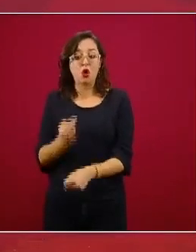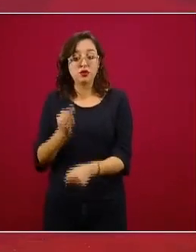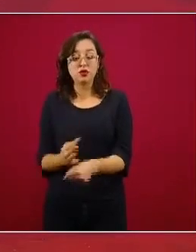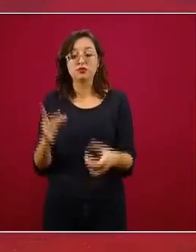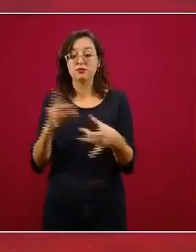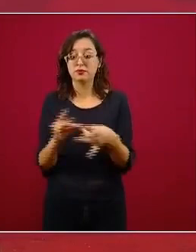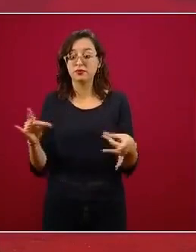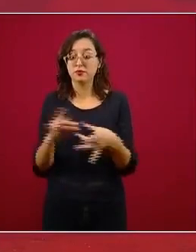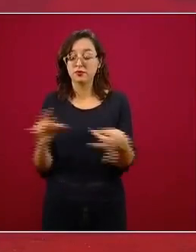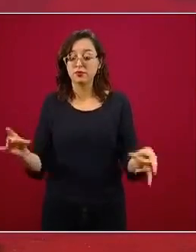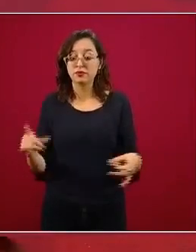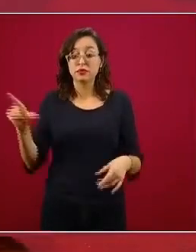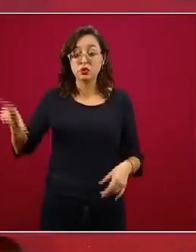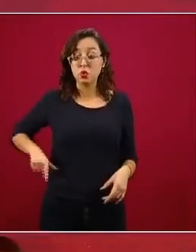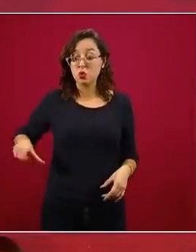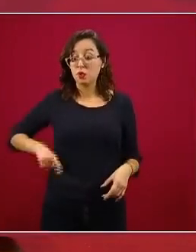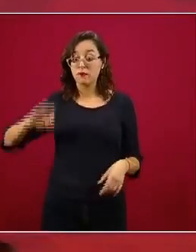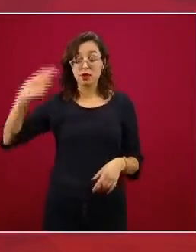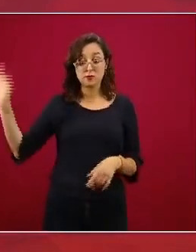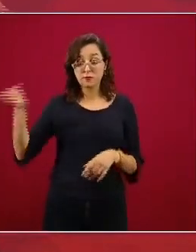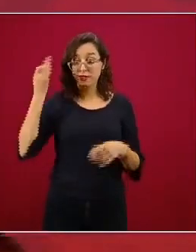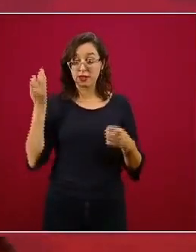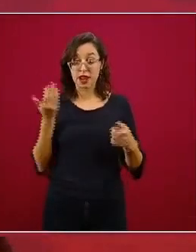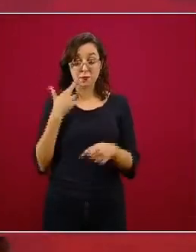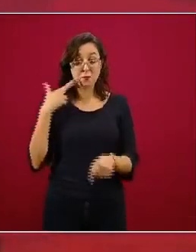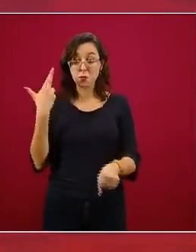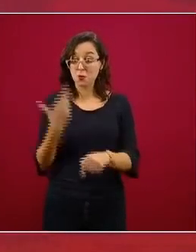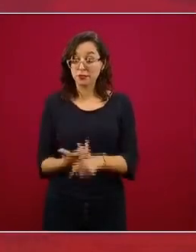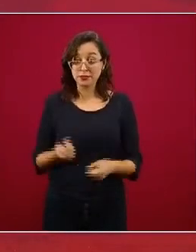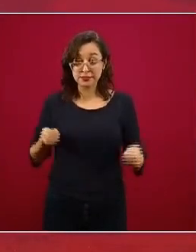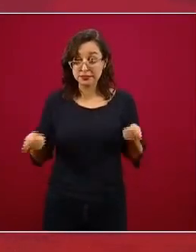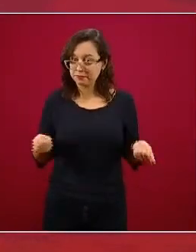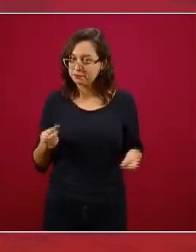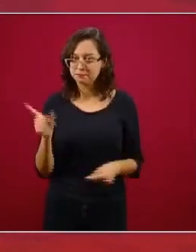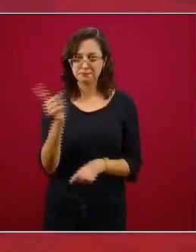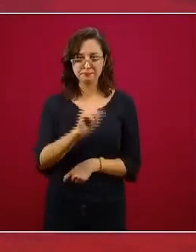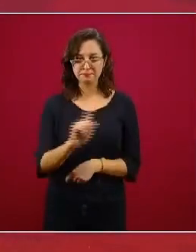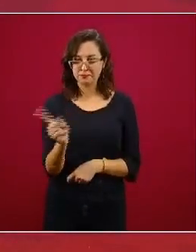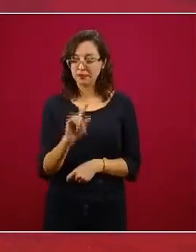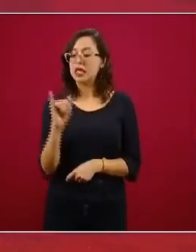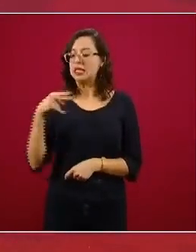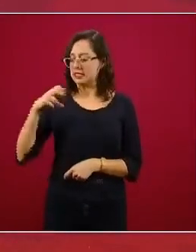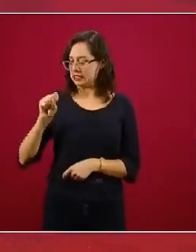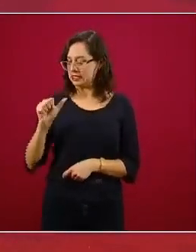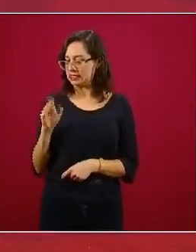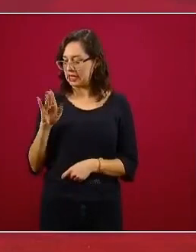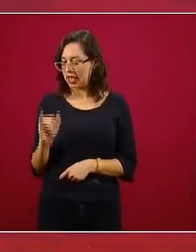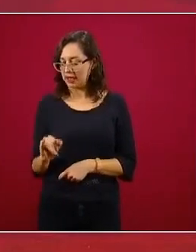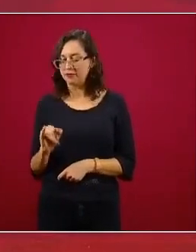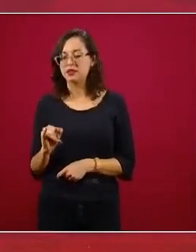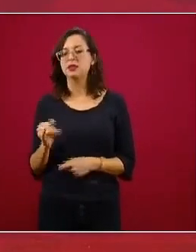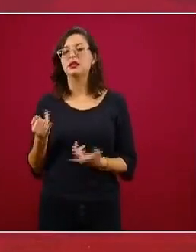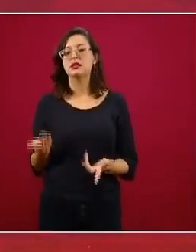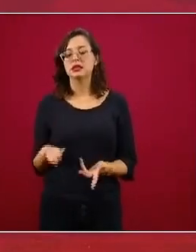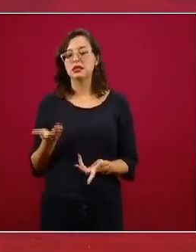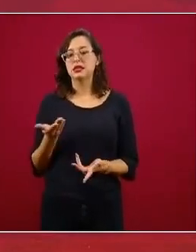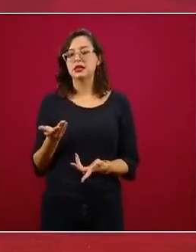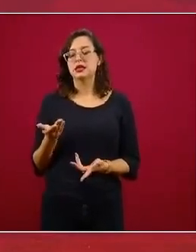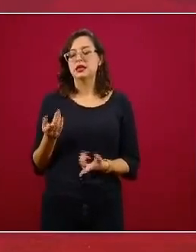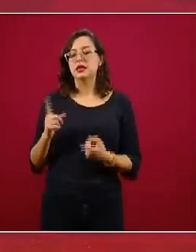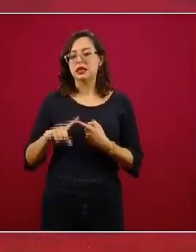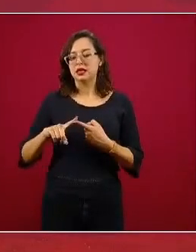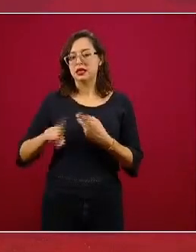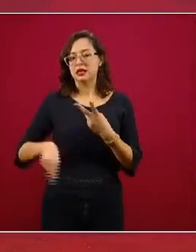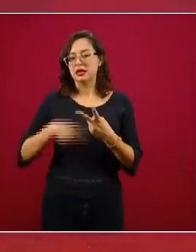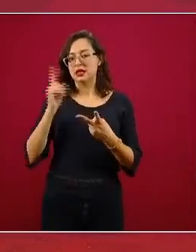claro, no lo va a operar el gobierno federal. El diseño lo hicimos con el INSABI, Instituto de Salud para el